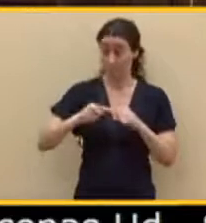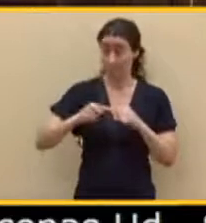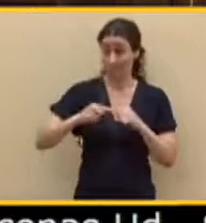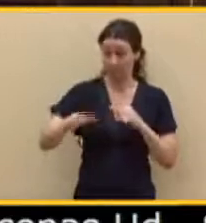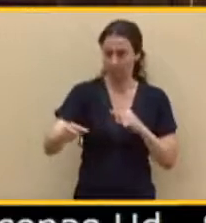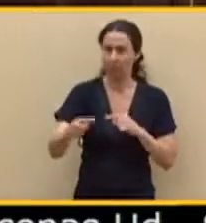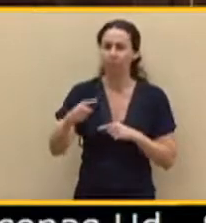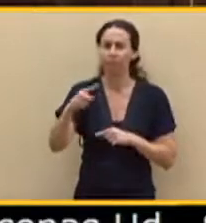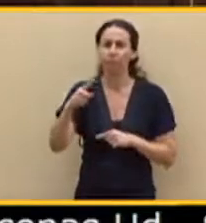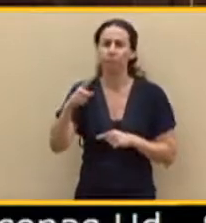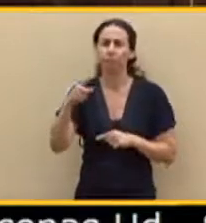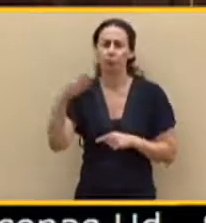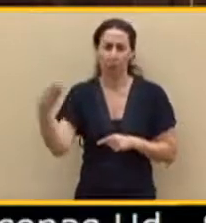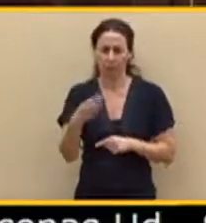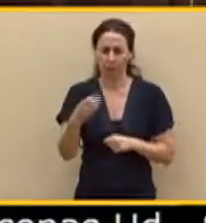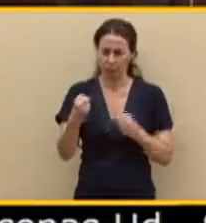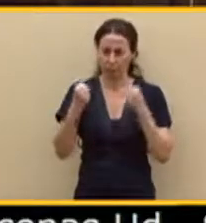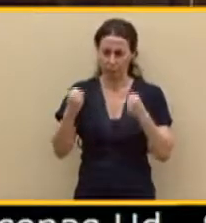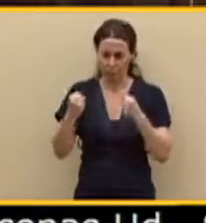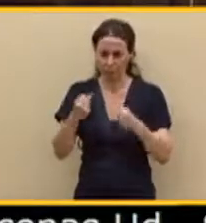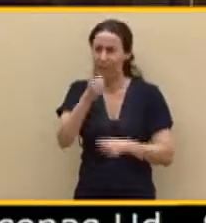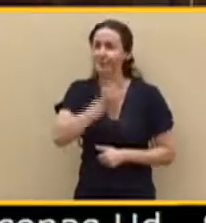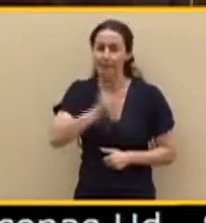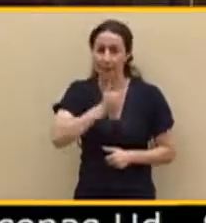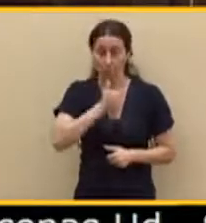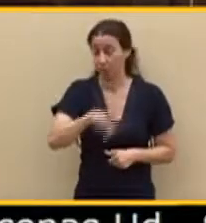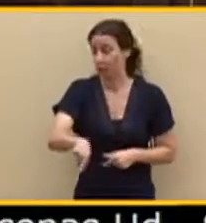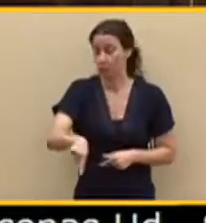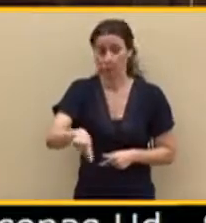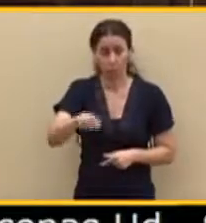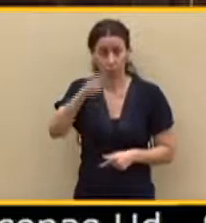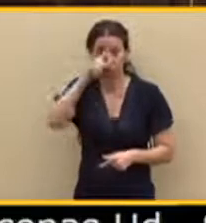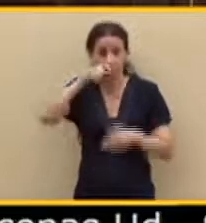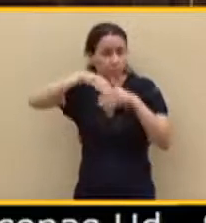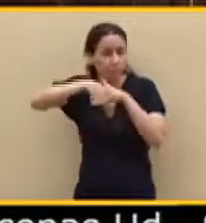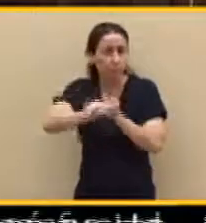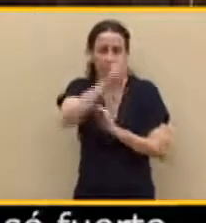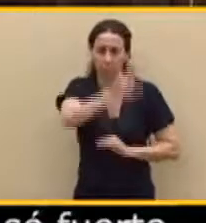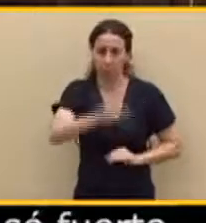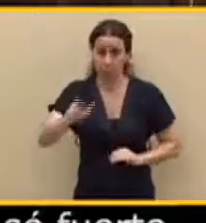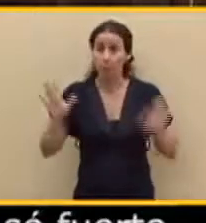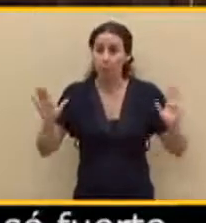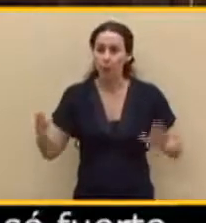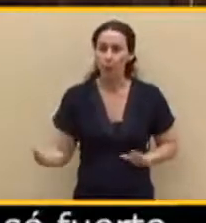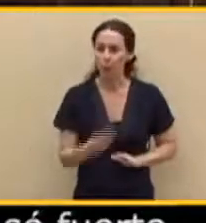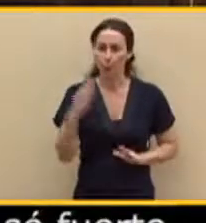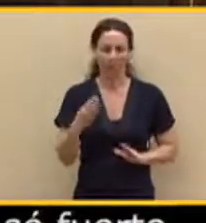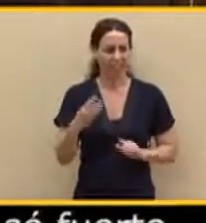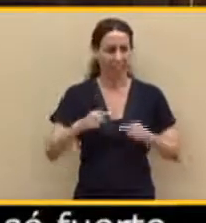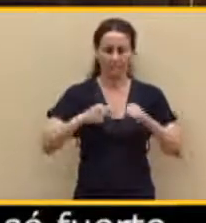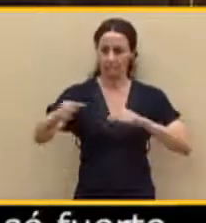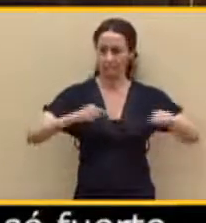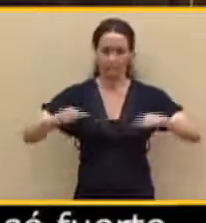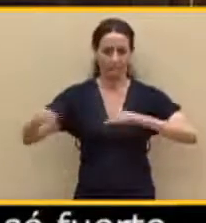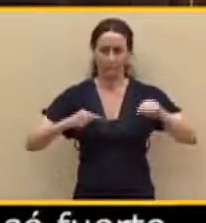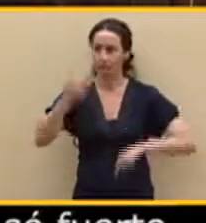quedará grabada en la memoria de todos los españoles. Pero lo relevante del caso Bárcenas no es tanto la mensajería con usted, señor Rajoy, y